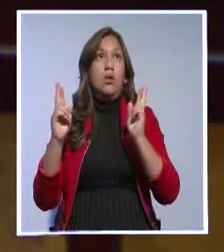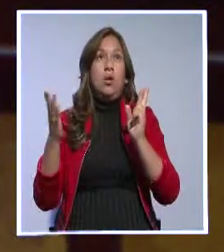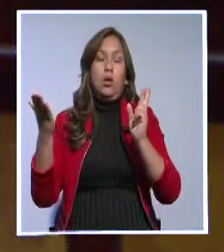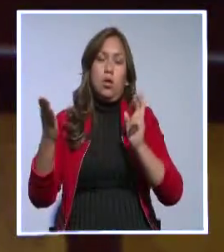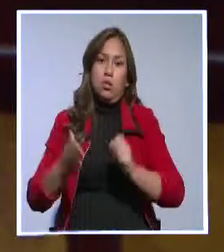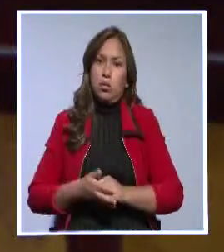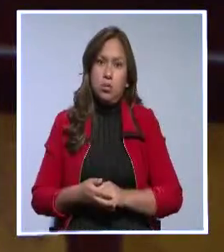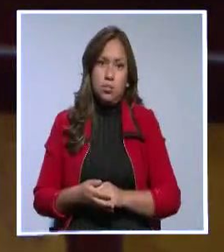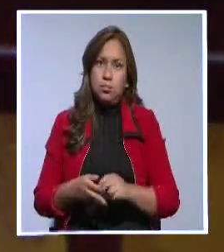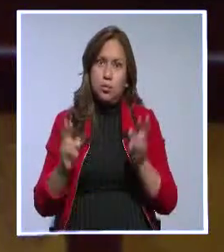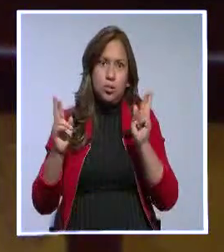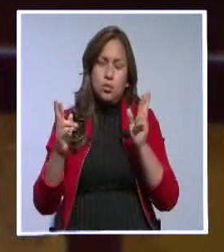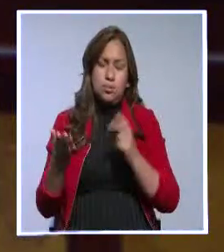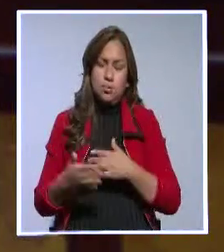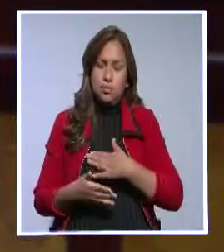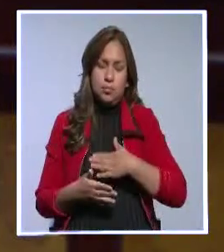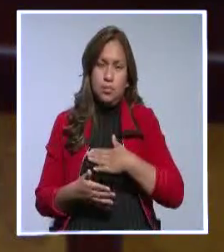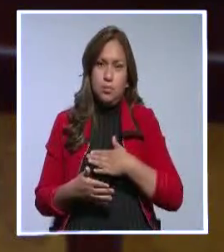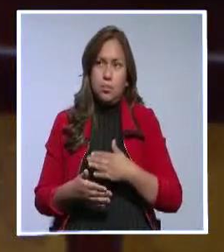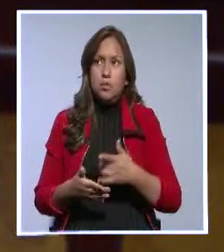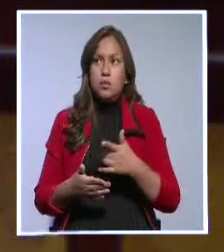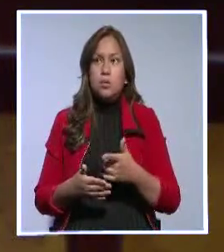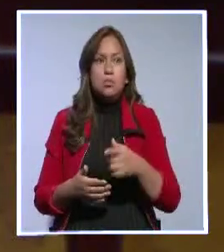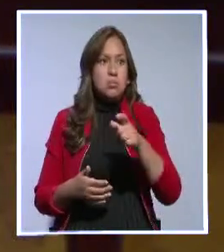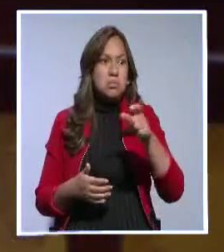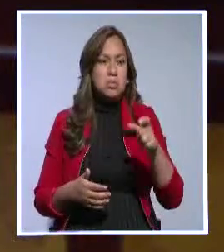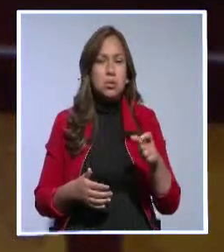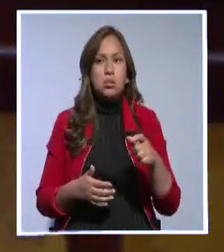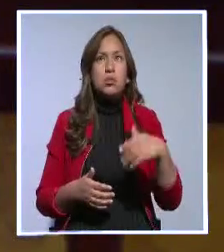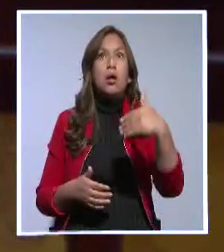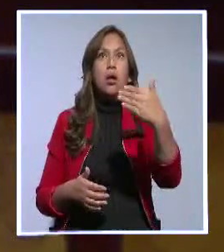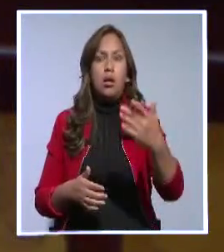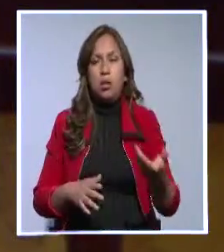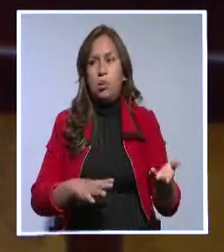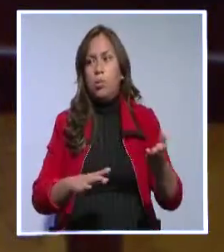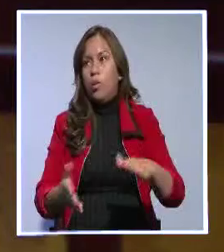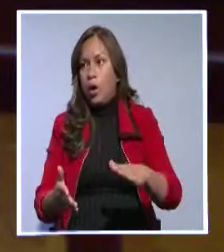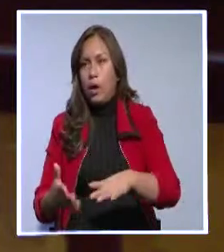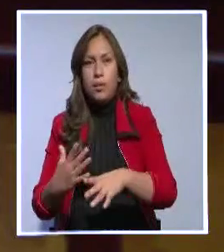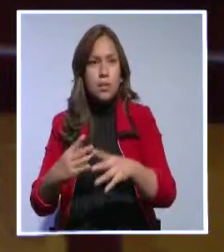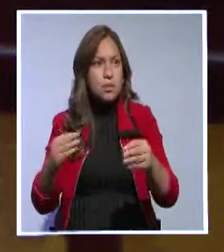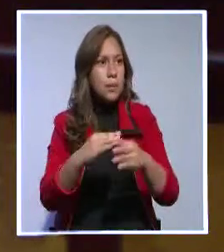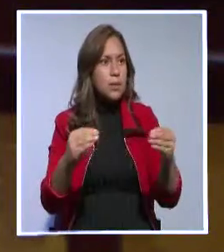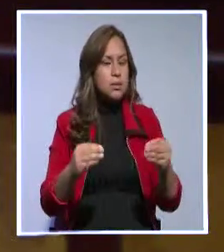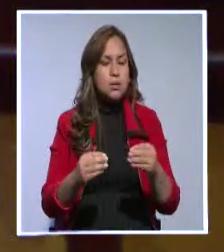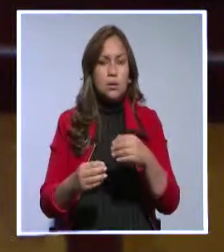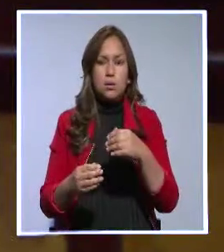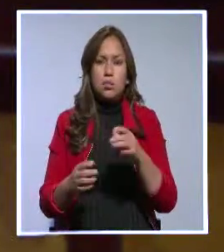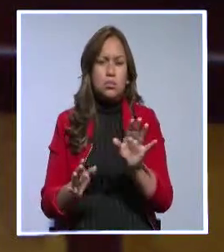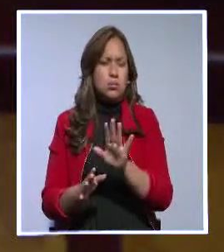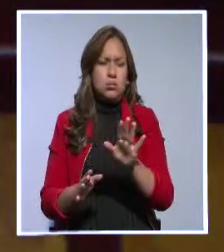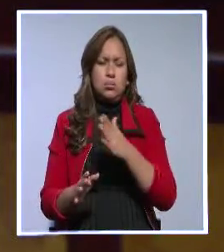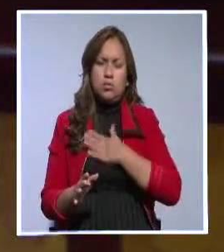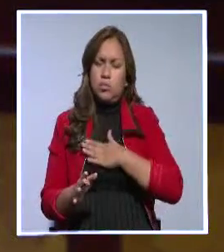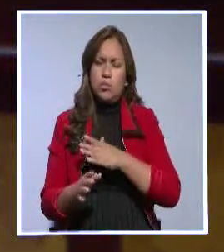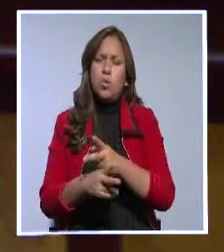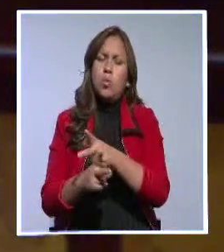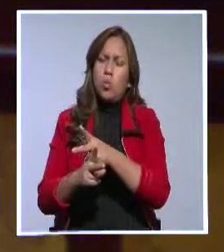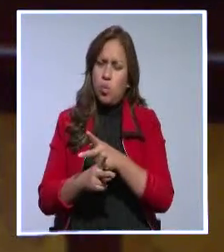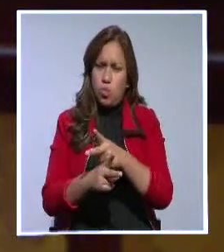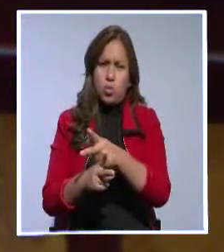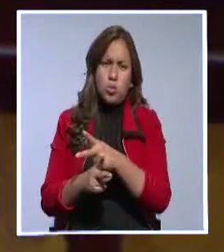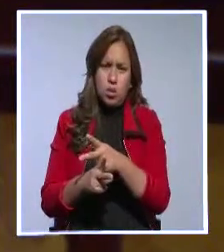algún día y ojalá no tengamos que reportar personas fallecidas personas heridas si bien cierto hay una reducción en